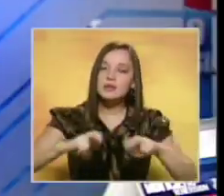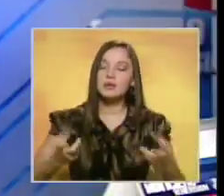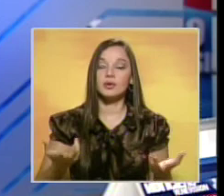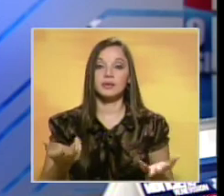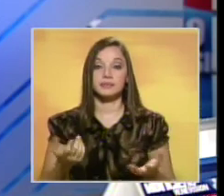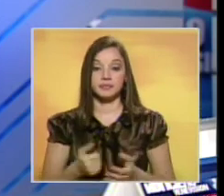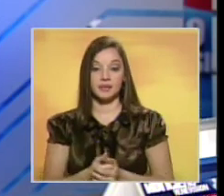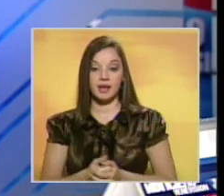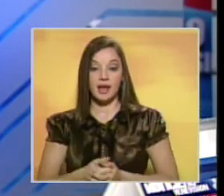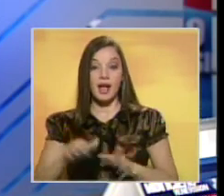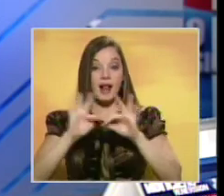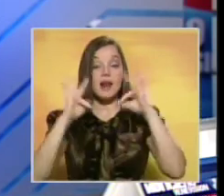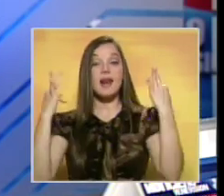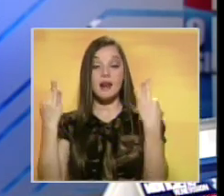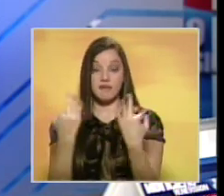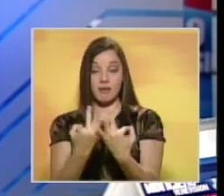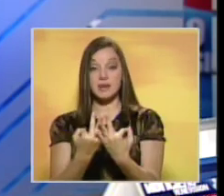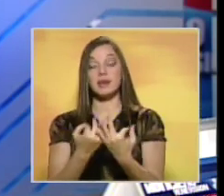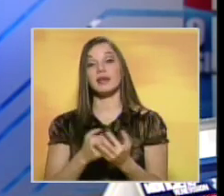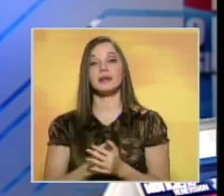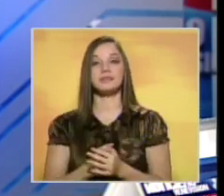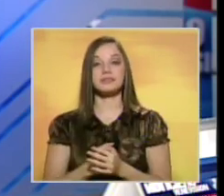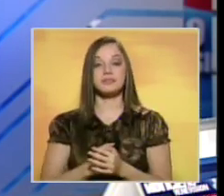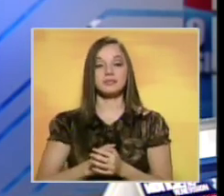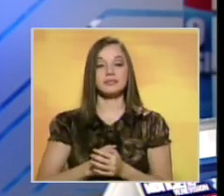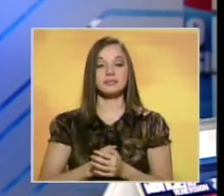Los familiares de las víctimas del vuelo